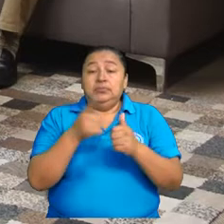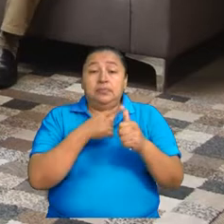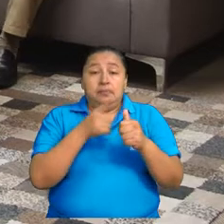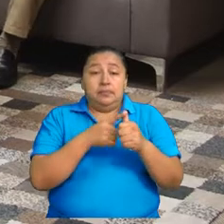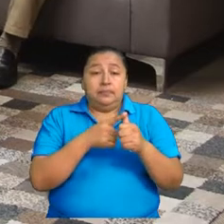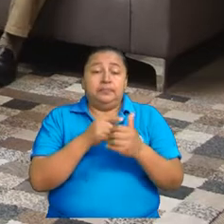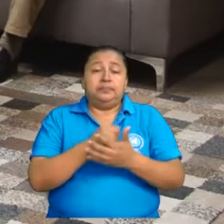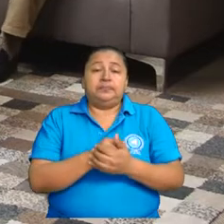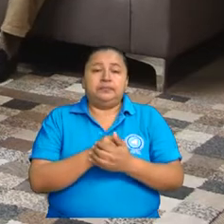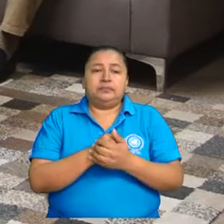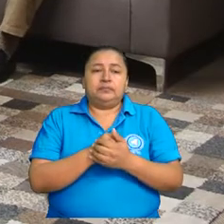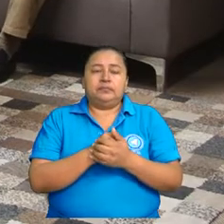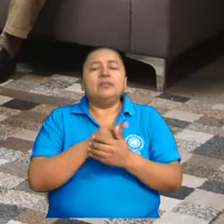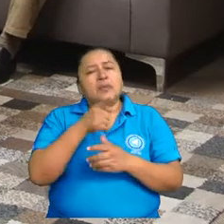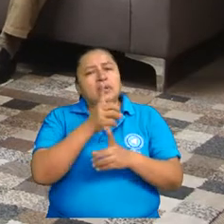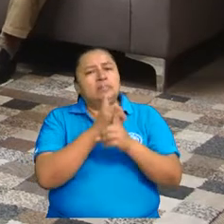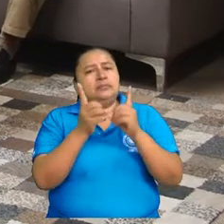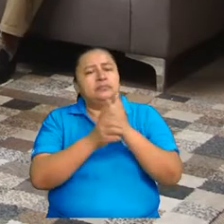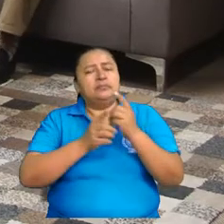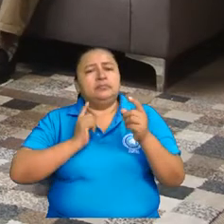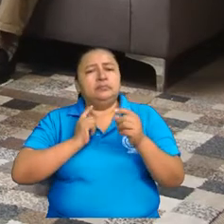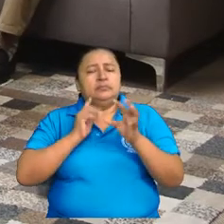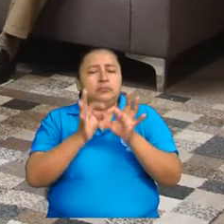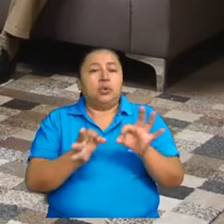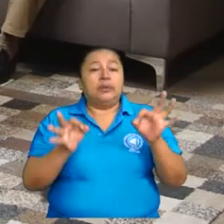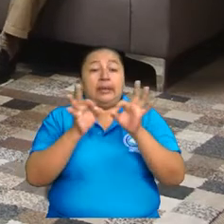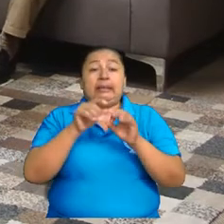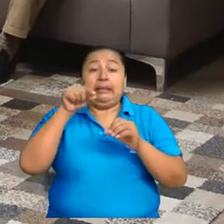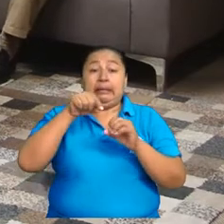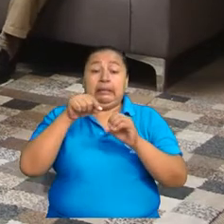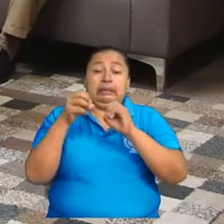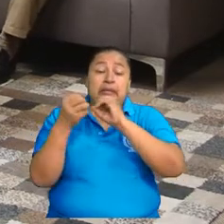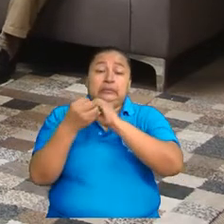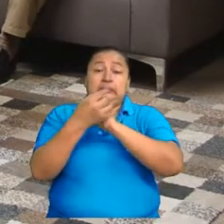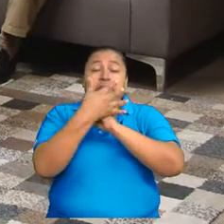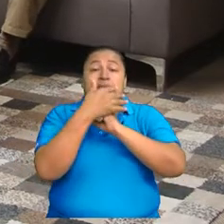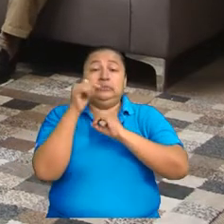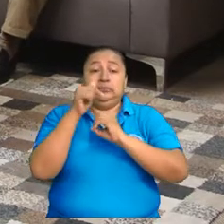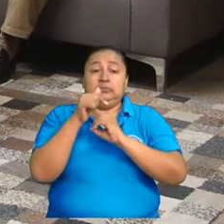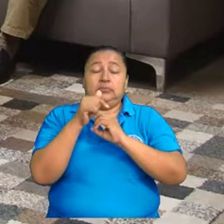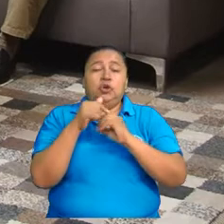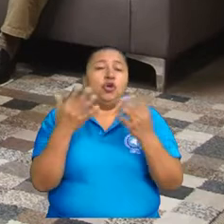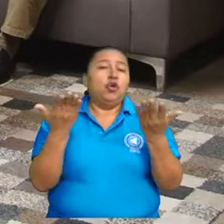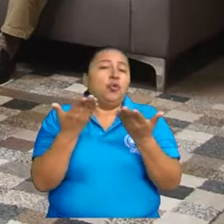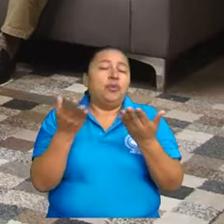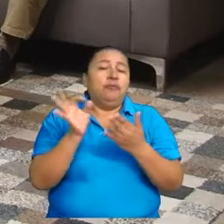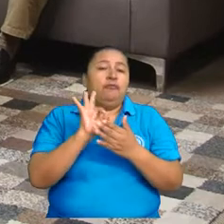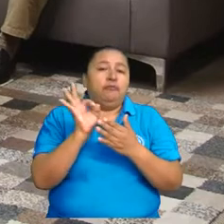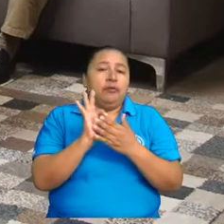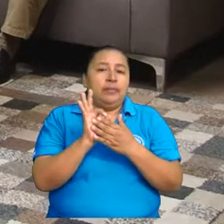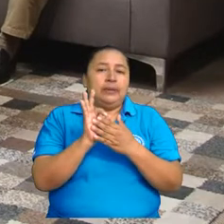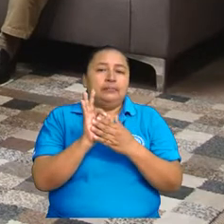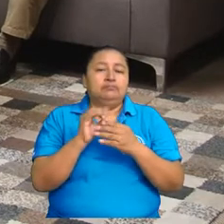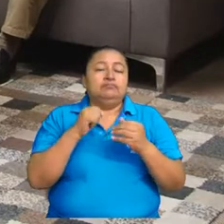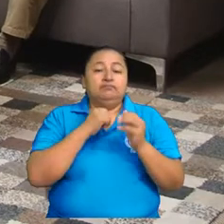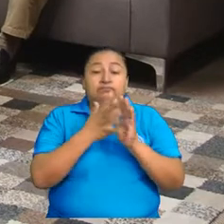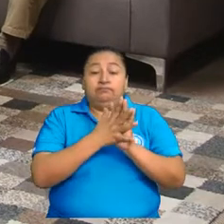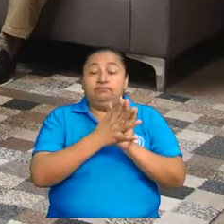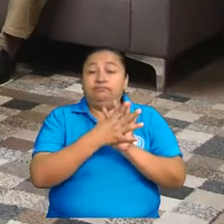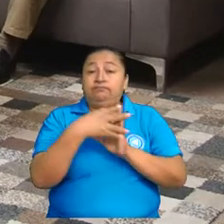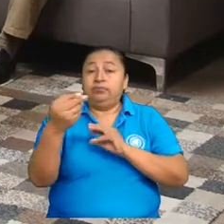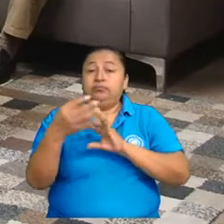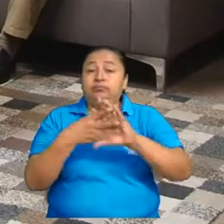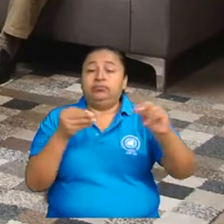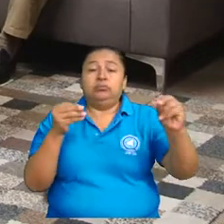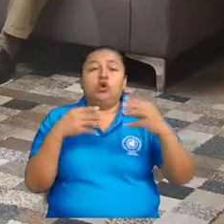ahí tenemos que tomar en cuenta de que este virus, la vía de clave de transmisión para él es